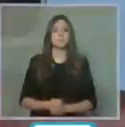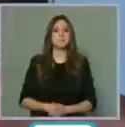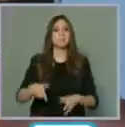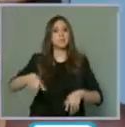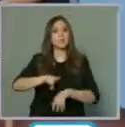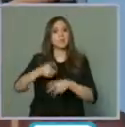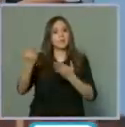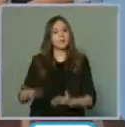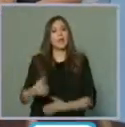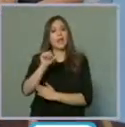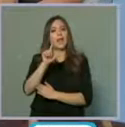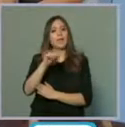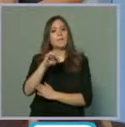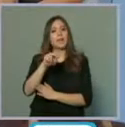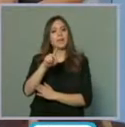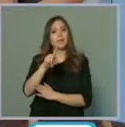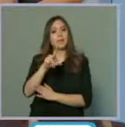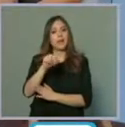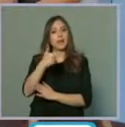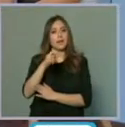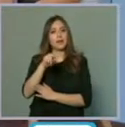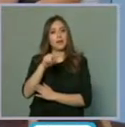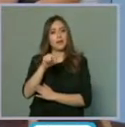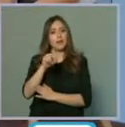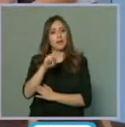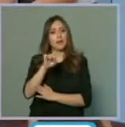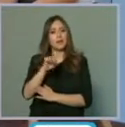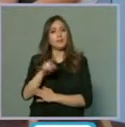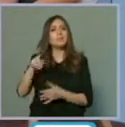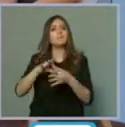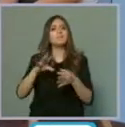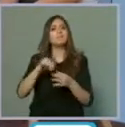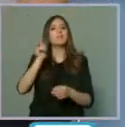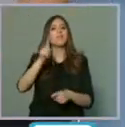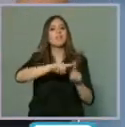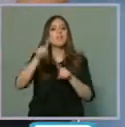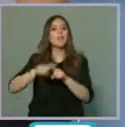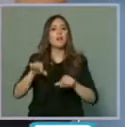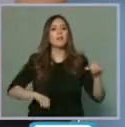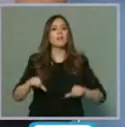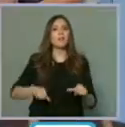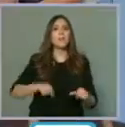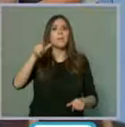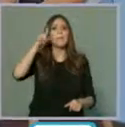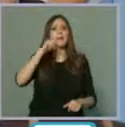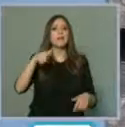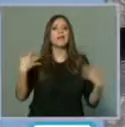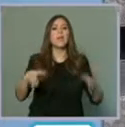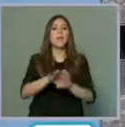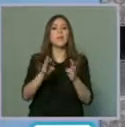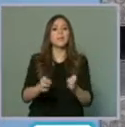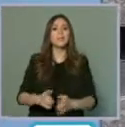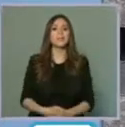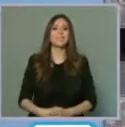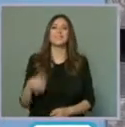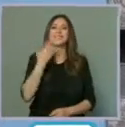Y está con nosotros Almendra Hernández, que nos viene a platicar acerca de todas estas festividades que se van a estar llevando a cabo mañana. Almendra, buenos días, ¿cómo estás? Buenos días, bien,